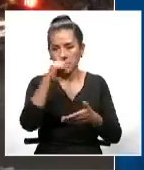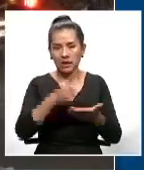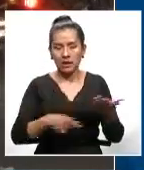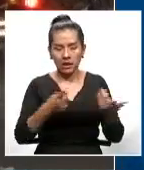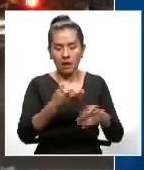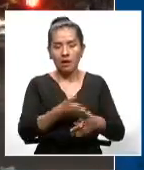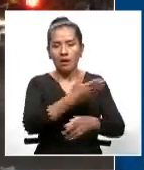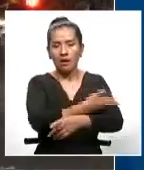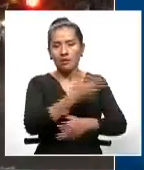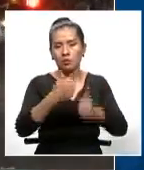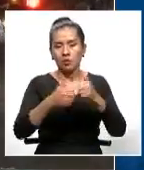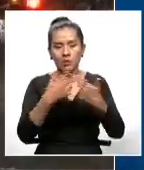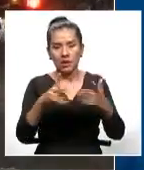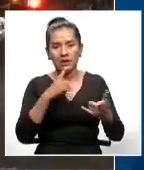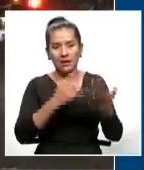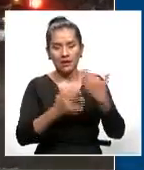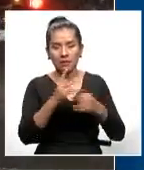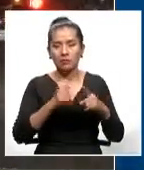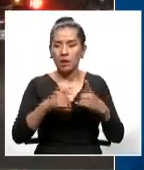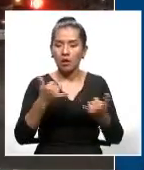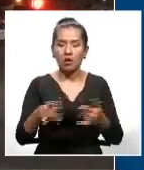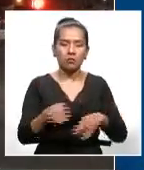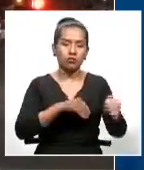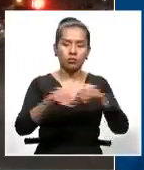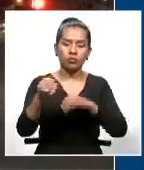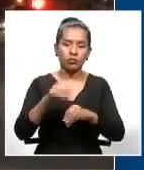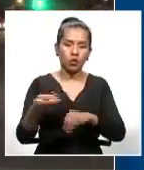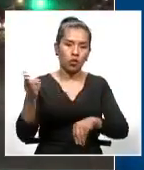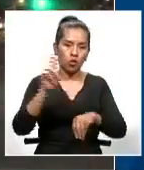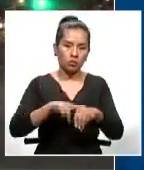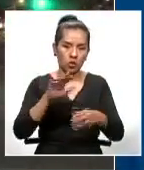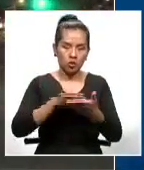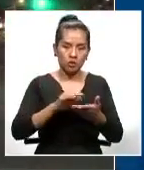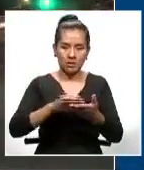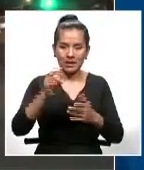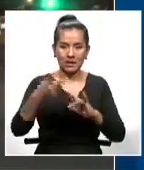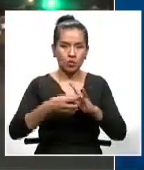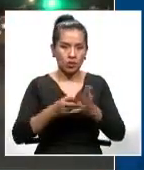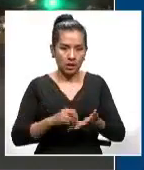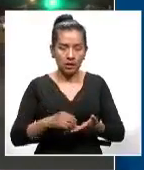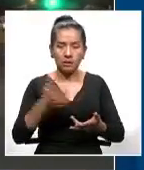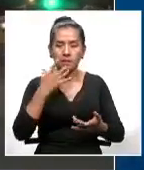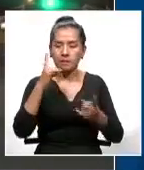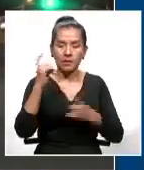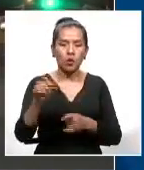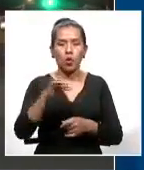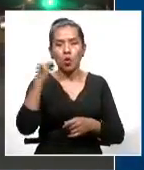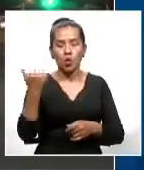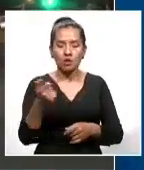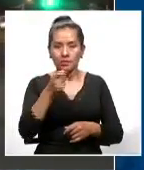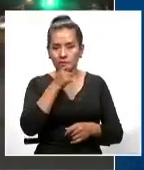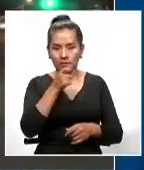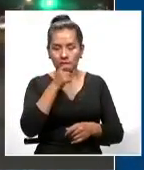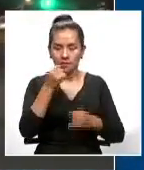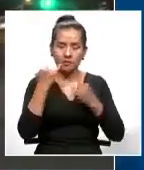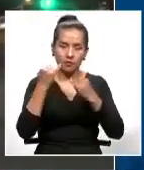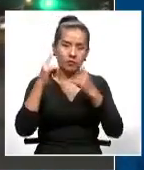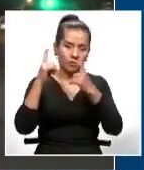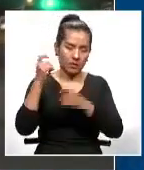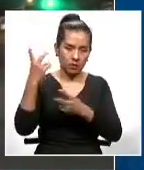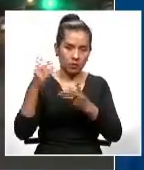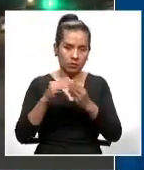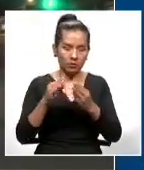existe transitabilidad en el segundo anillo. Eso es lo que vamos a revisar en estos instantes desde nuestra otra unidad móvil en